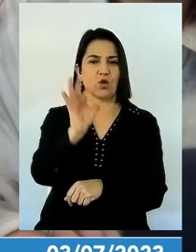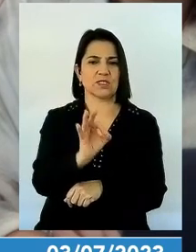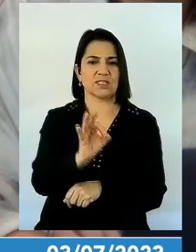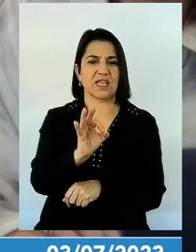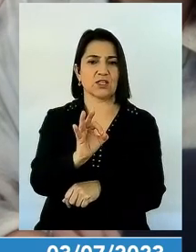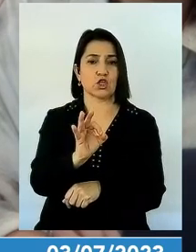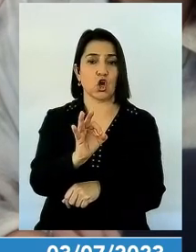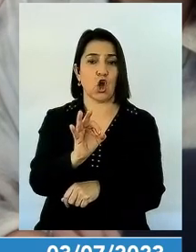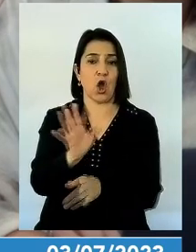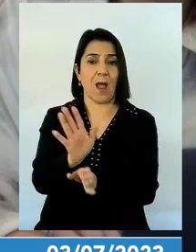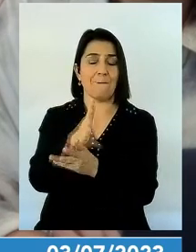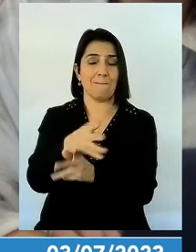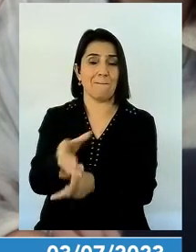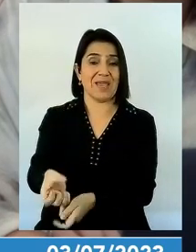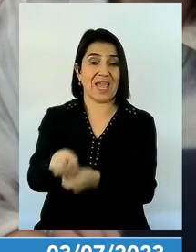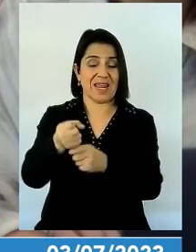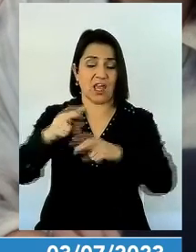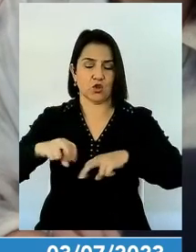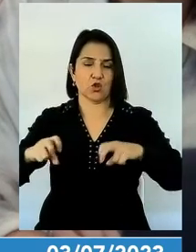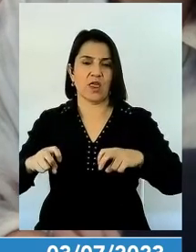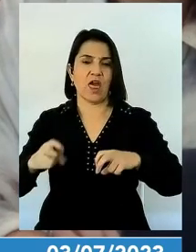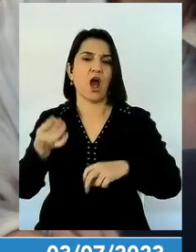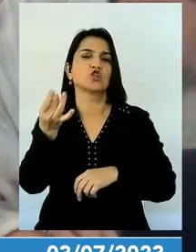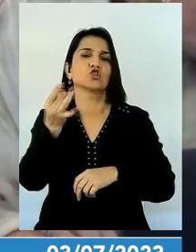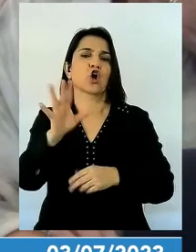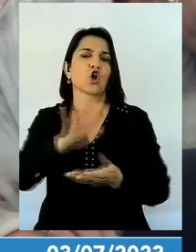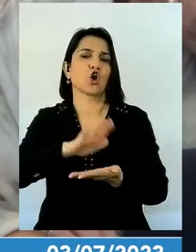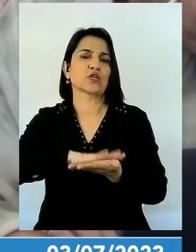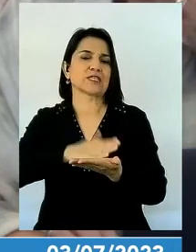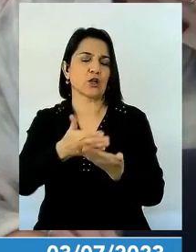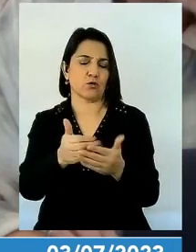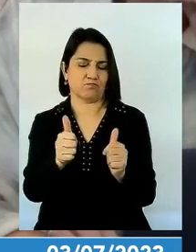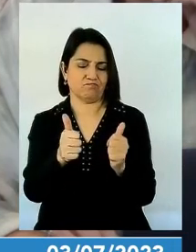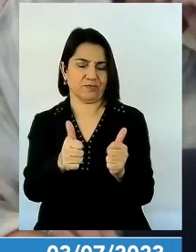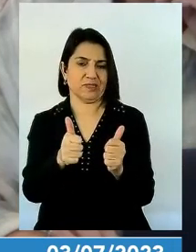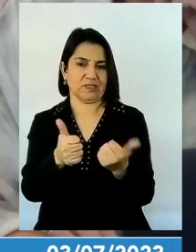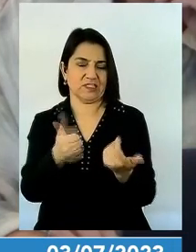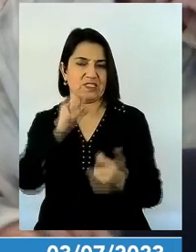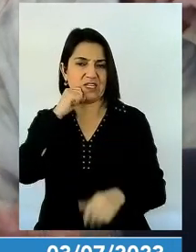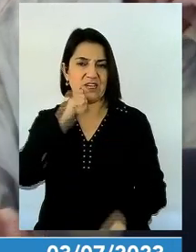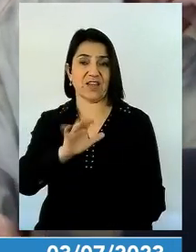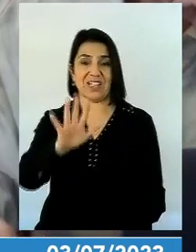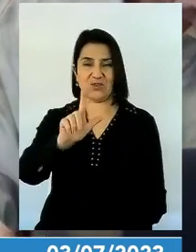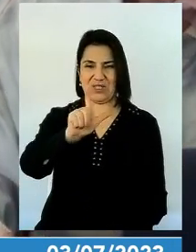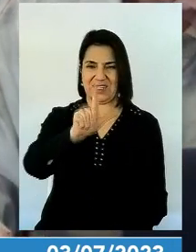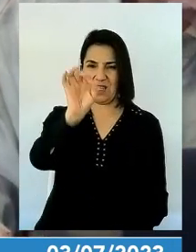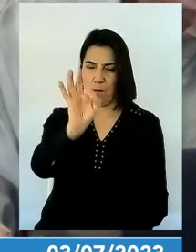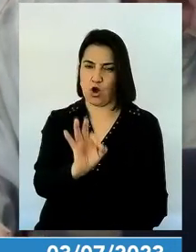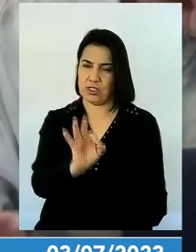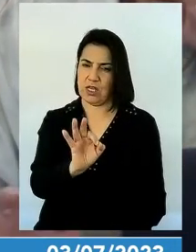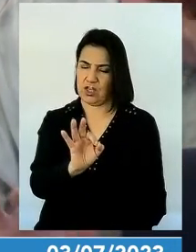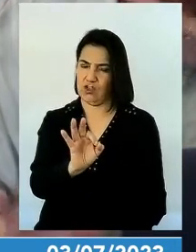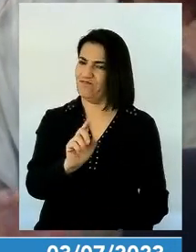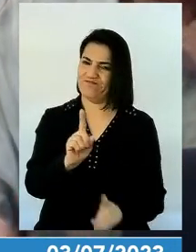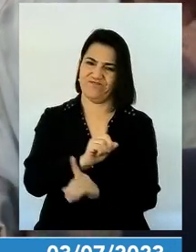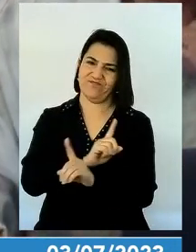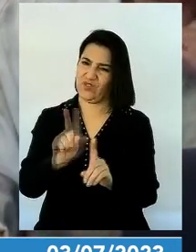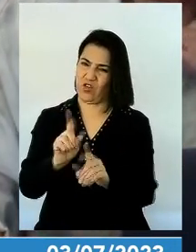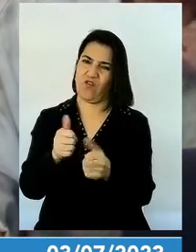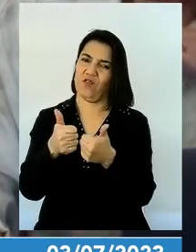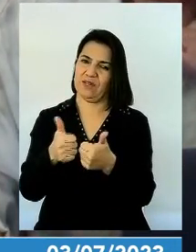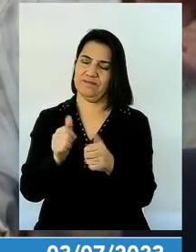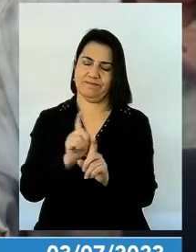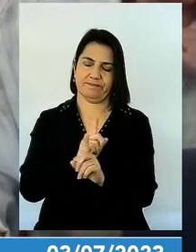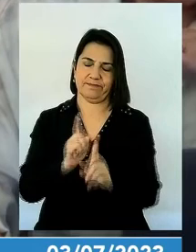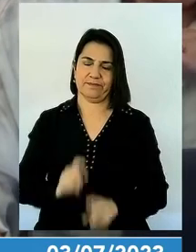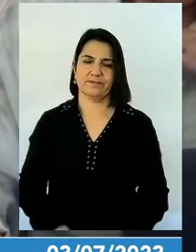saludables. Eso quiere decir entonces que el 57% de esas pesquerías no se encontrarían en buenas condiciones.